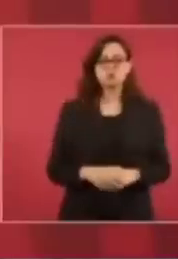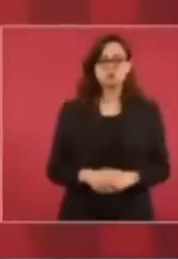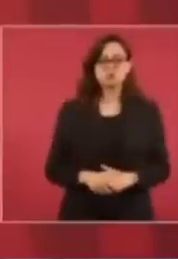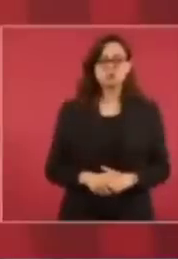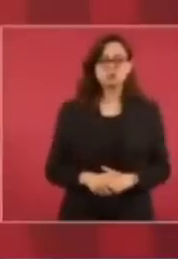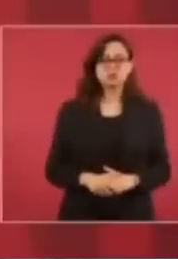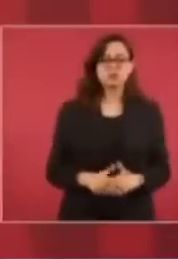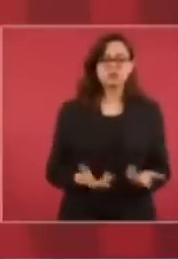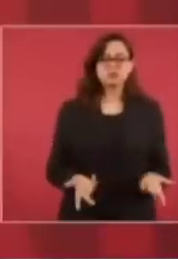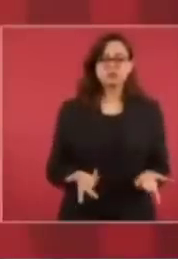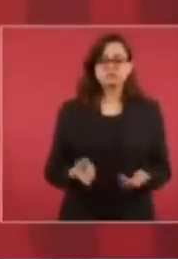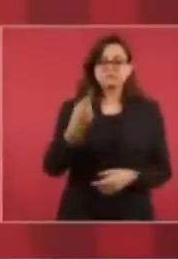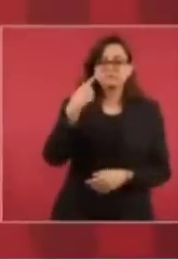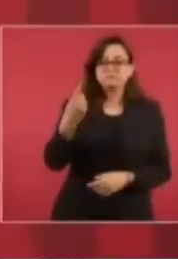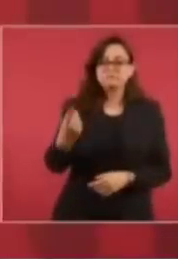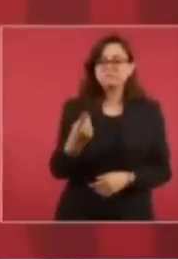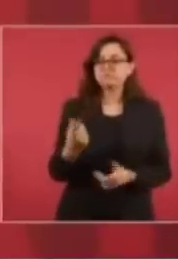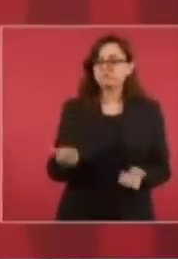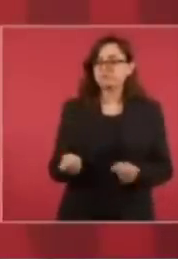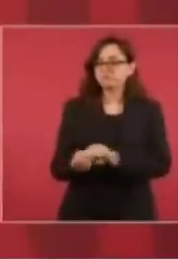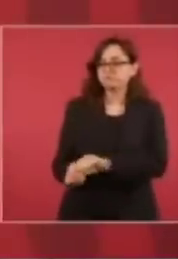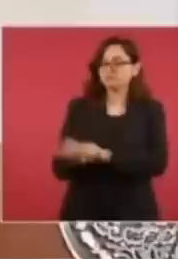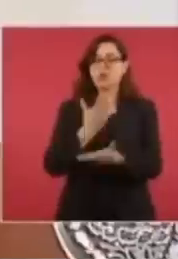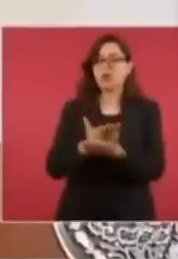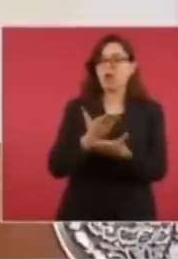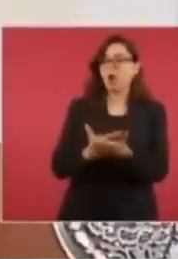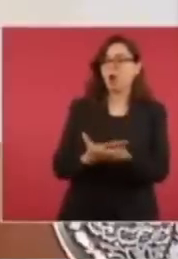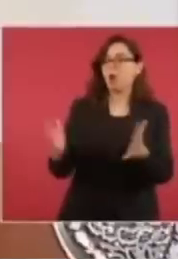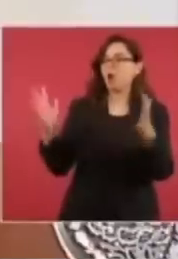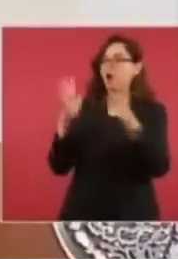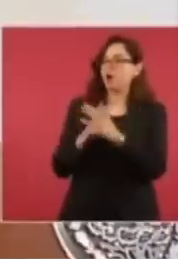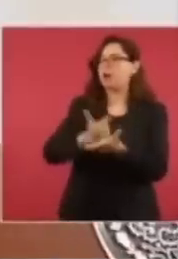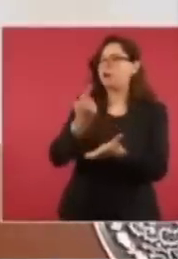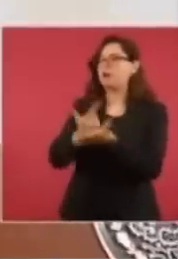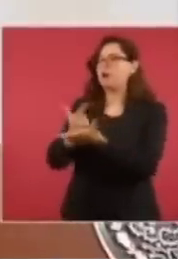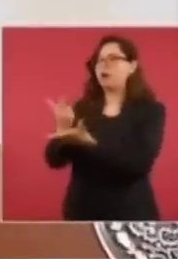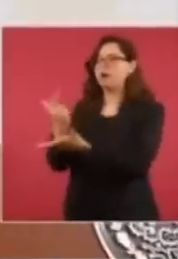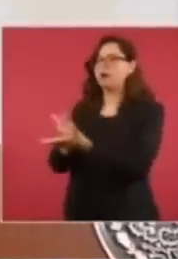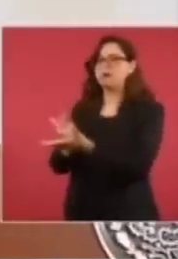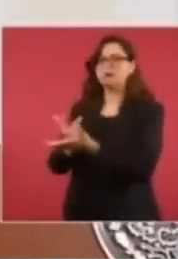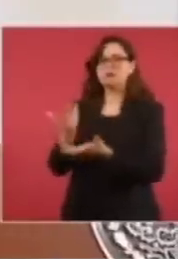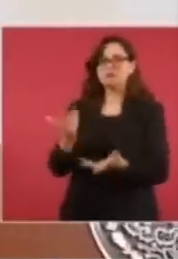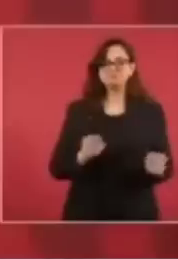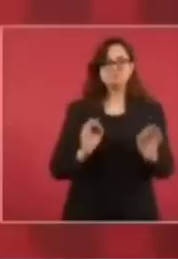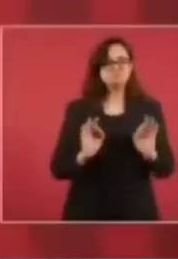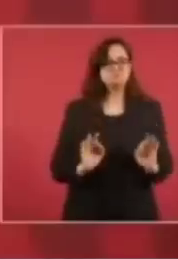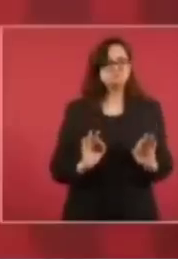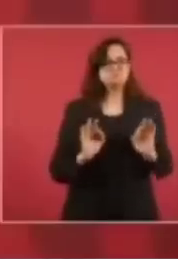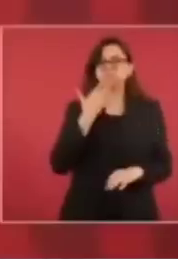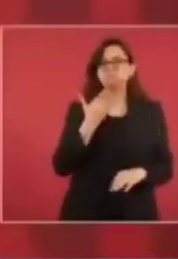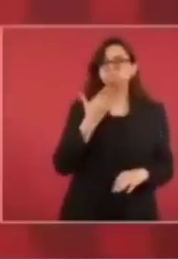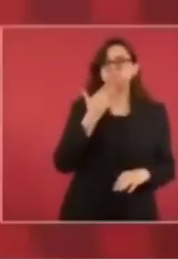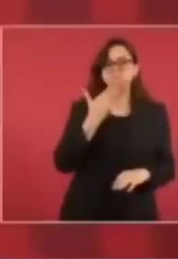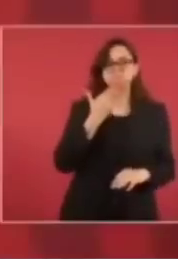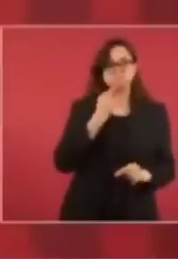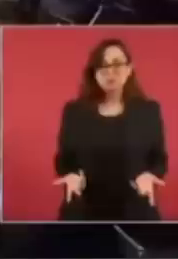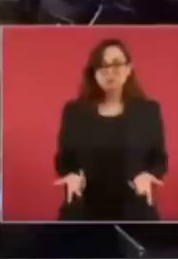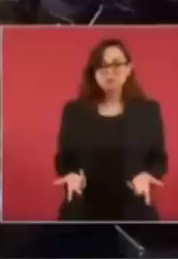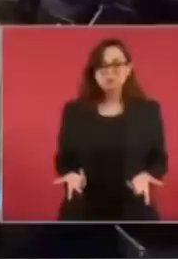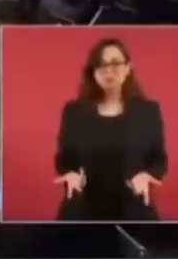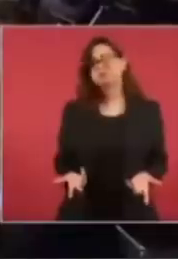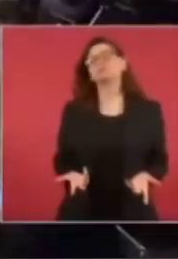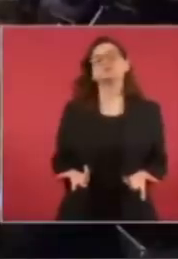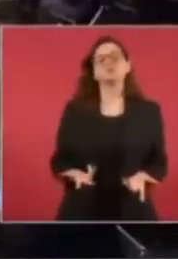dos años con pandemia más la guerra y de aspiro a terminar con un mínimo